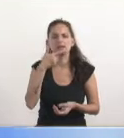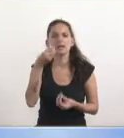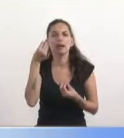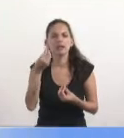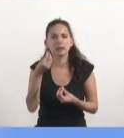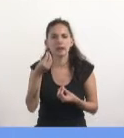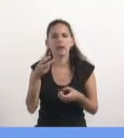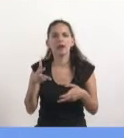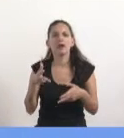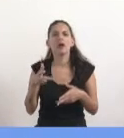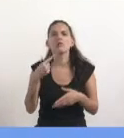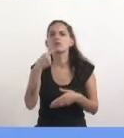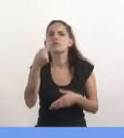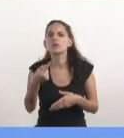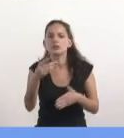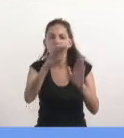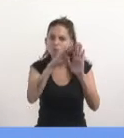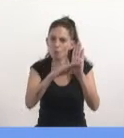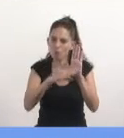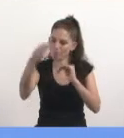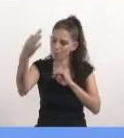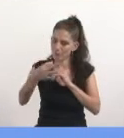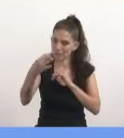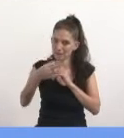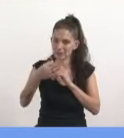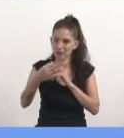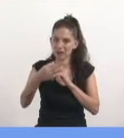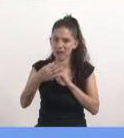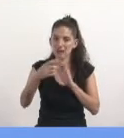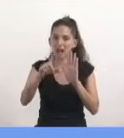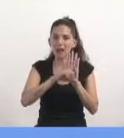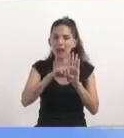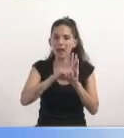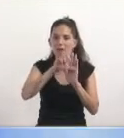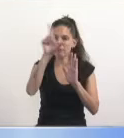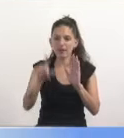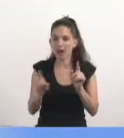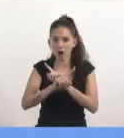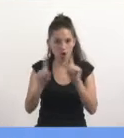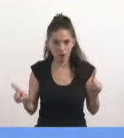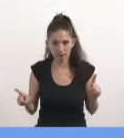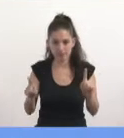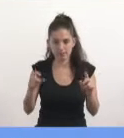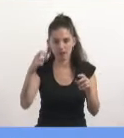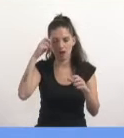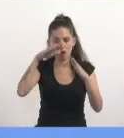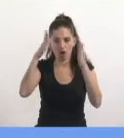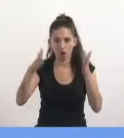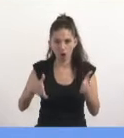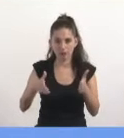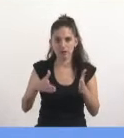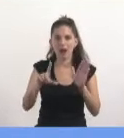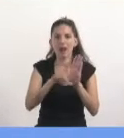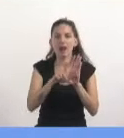una categoría de normas especiales que no son estrictamente una ley federal del Congreso, porque es una ley